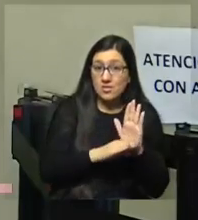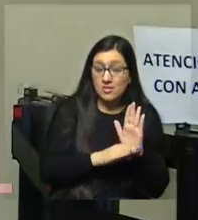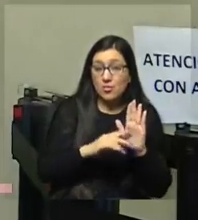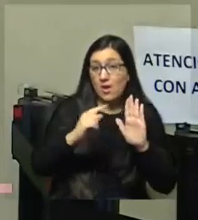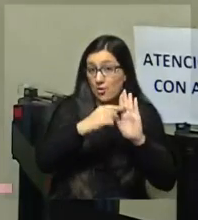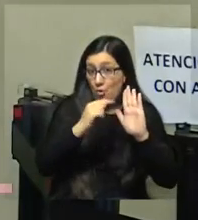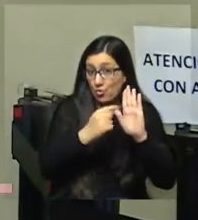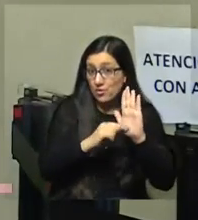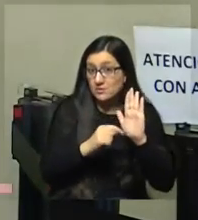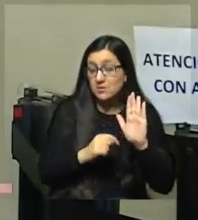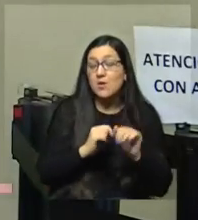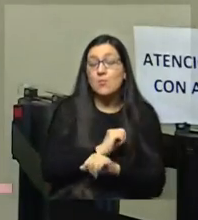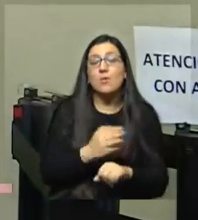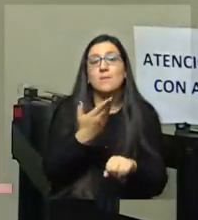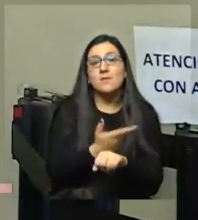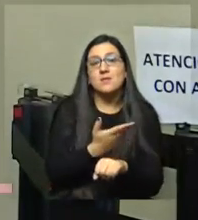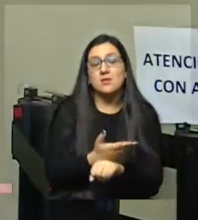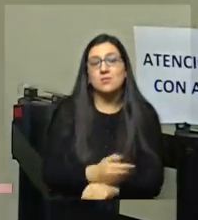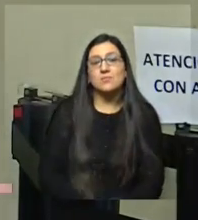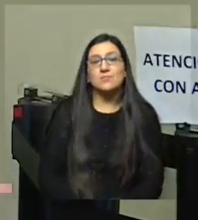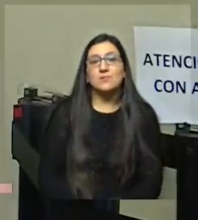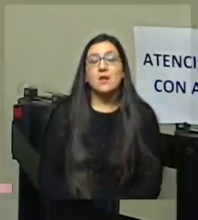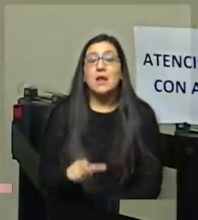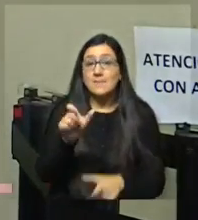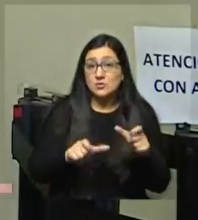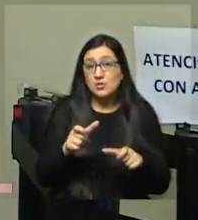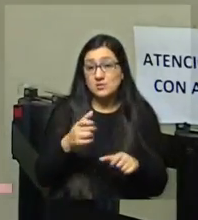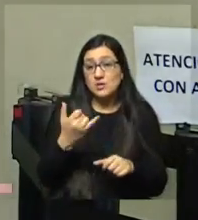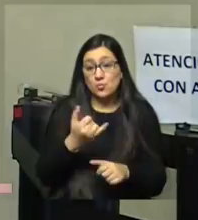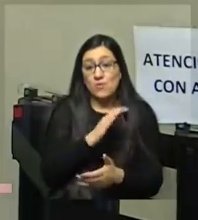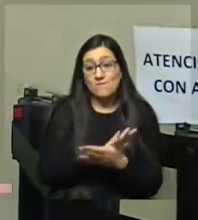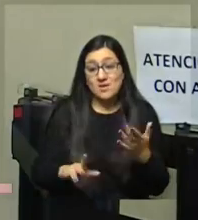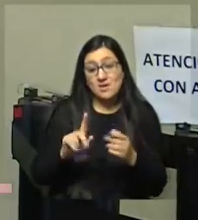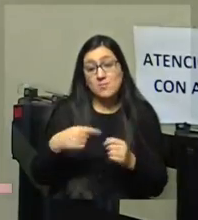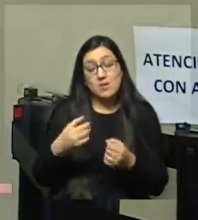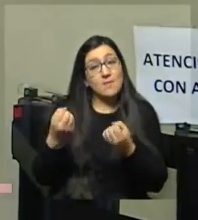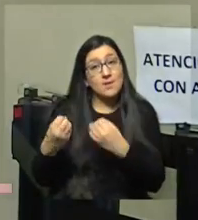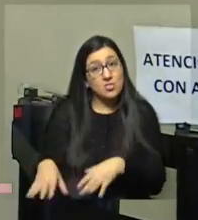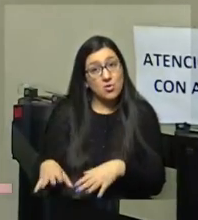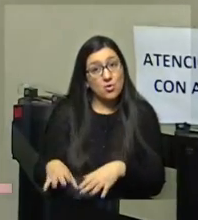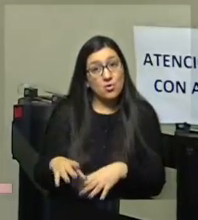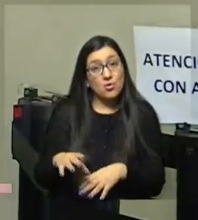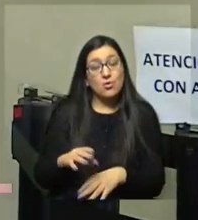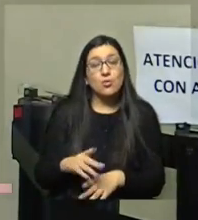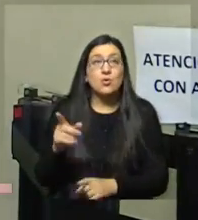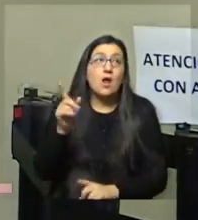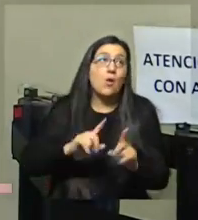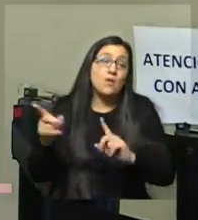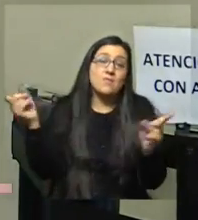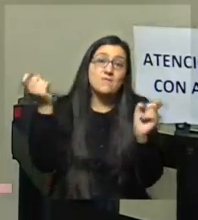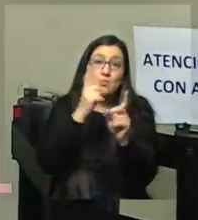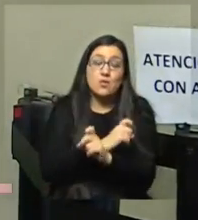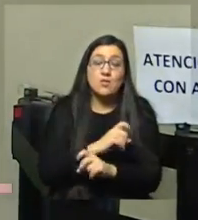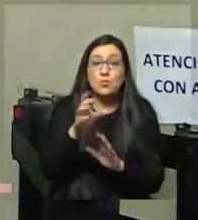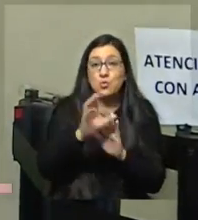puede... O sea, la puede solicitar aquel que la tuvo y la perdió, por como tú dices, por alguna dificultad